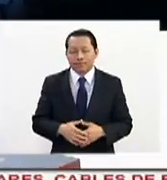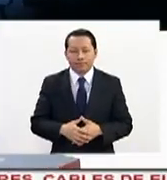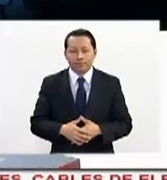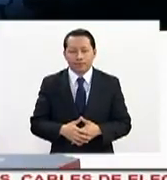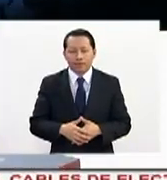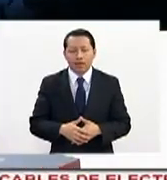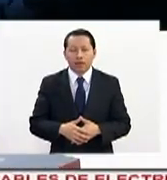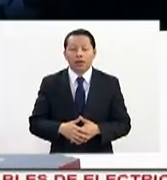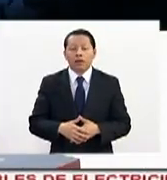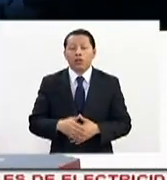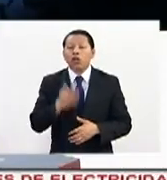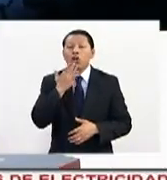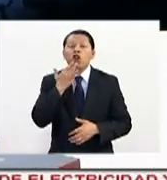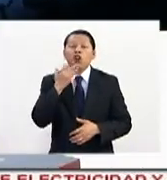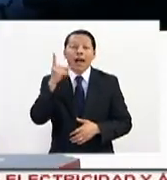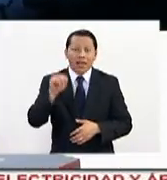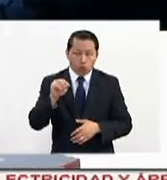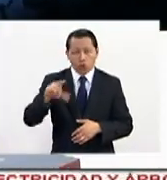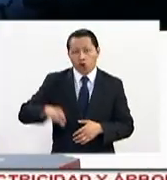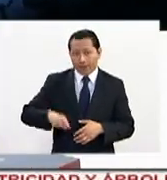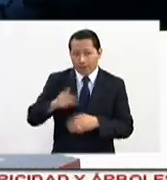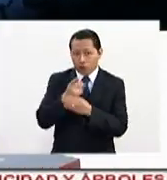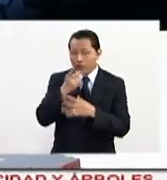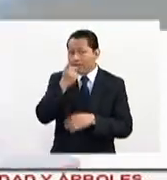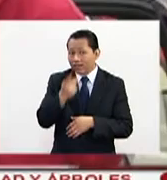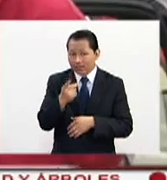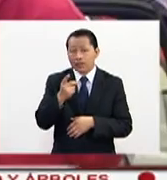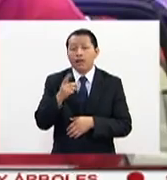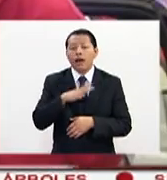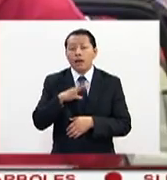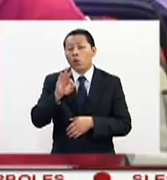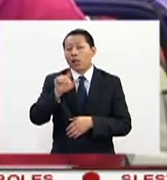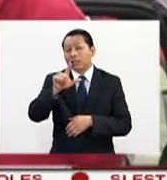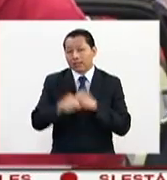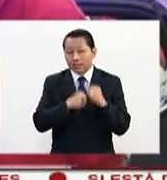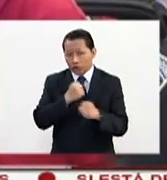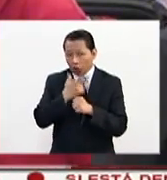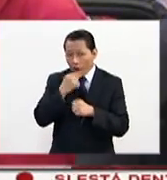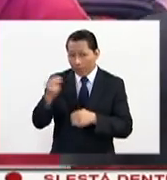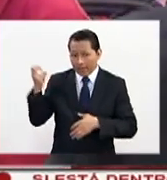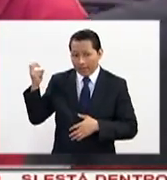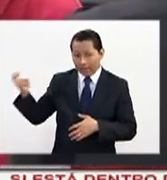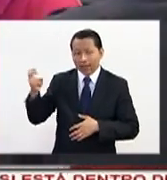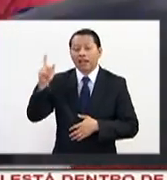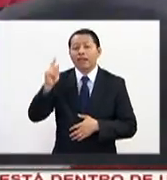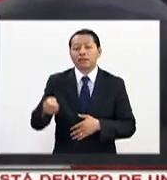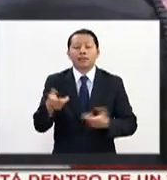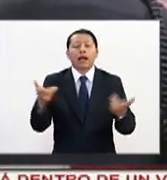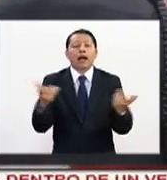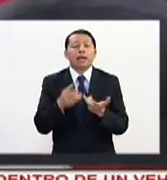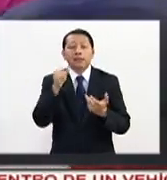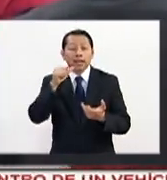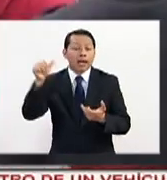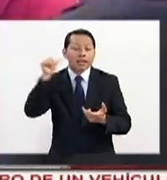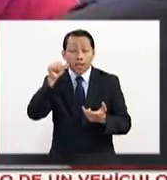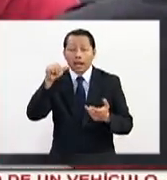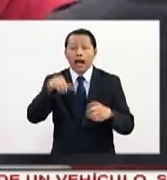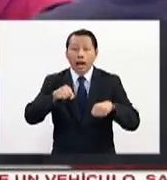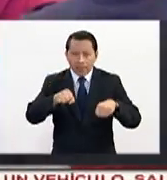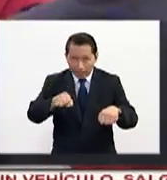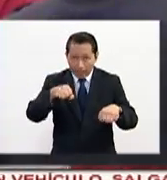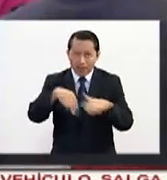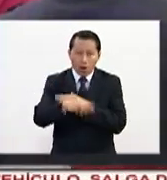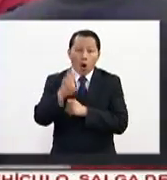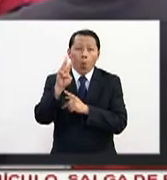Y las autoridades de Colorado informaron que Scott Ostrom, de 47 años, identificado como el presunto atacante que ayer ingresó a una tienda